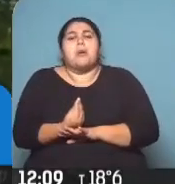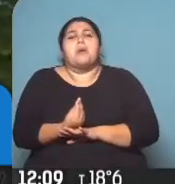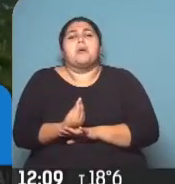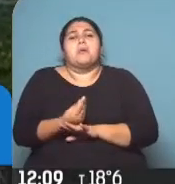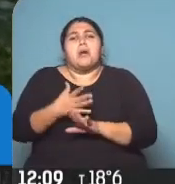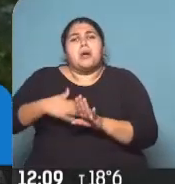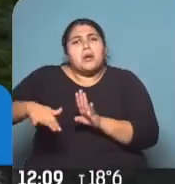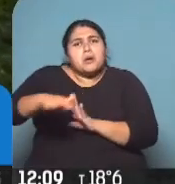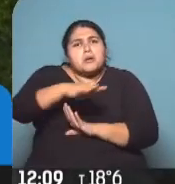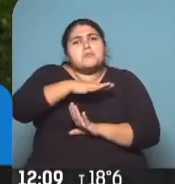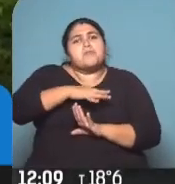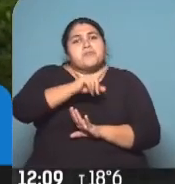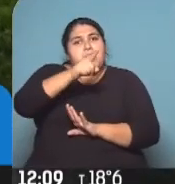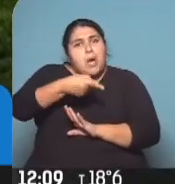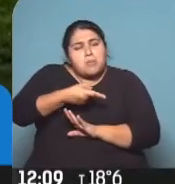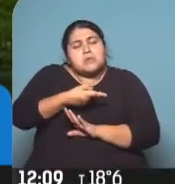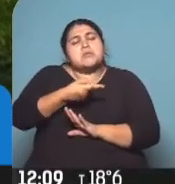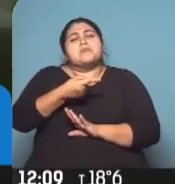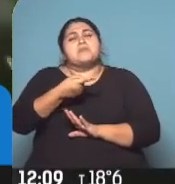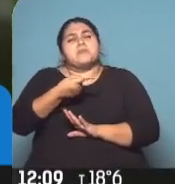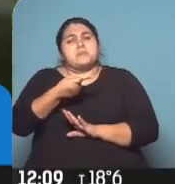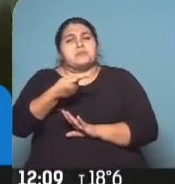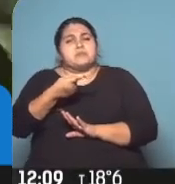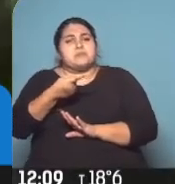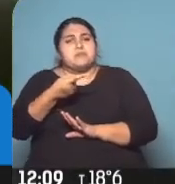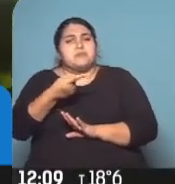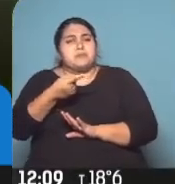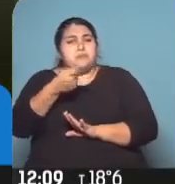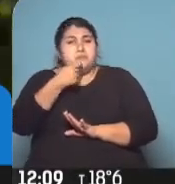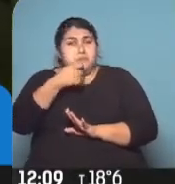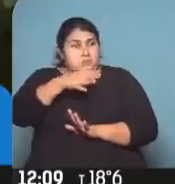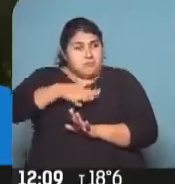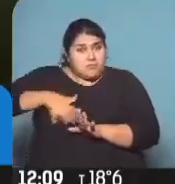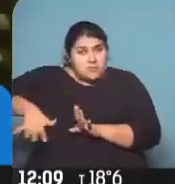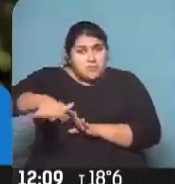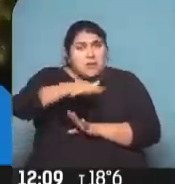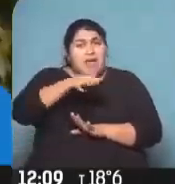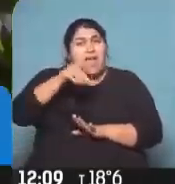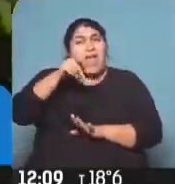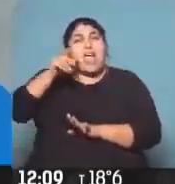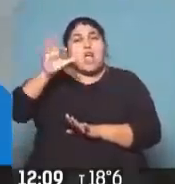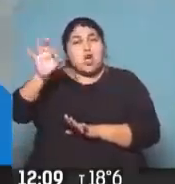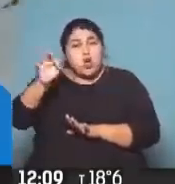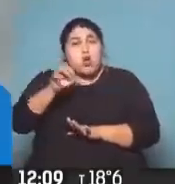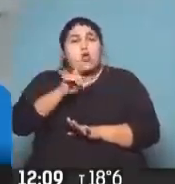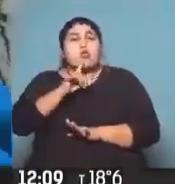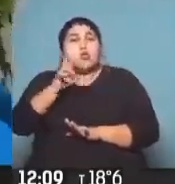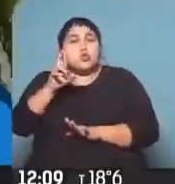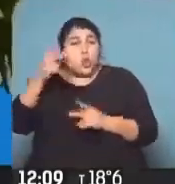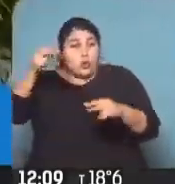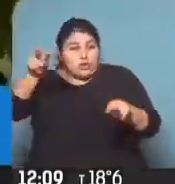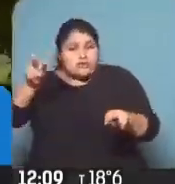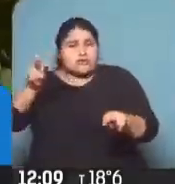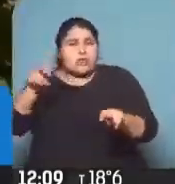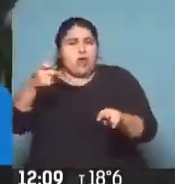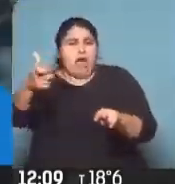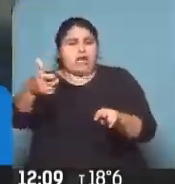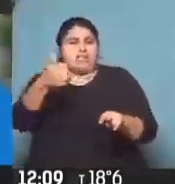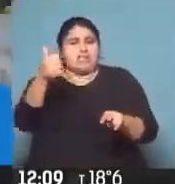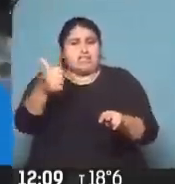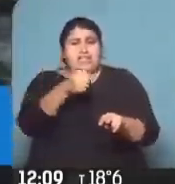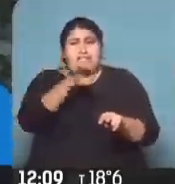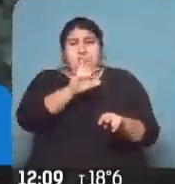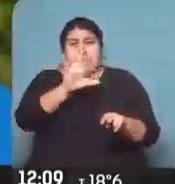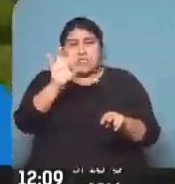esteros y si tomamos todo el circuito ecoturístico del litoral son 650 mil personas